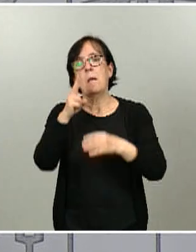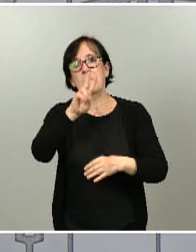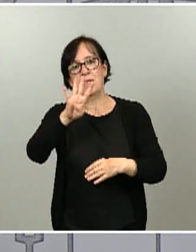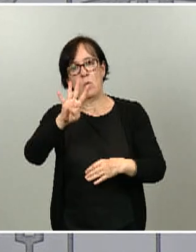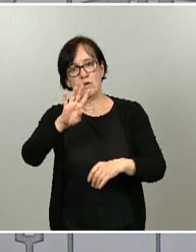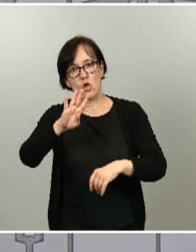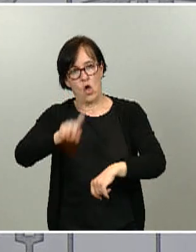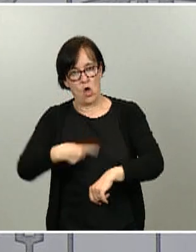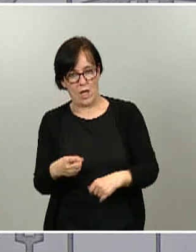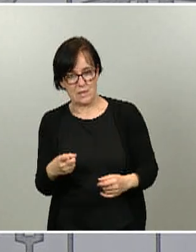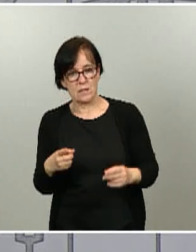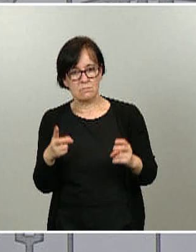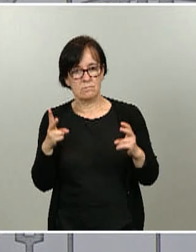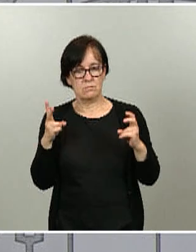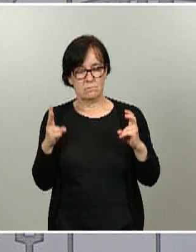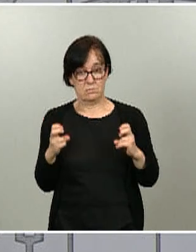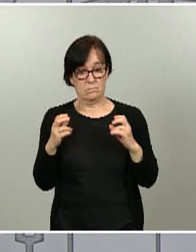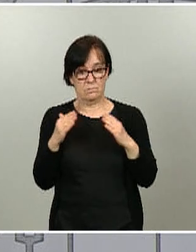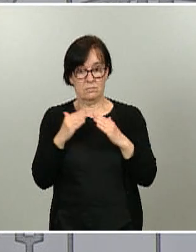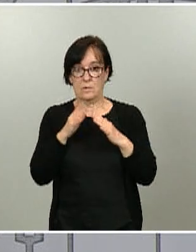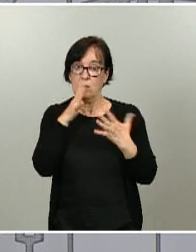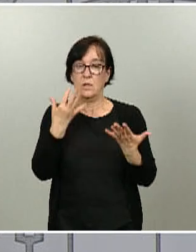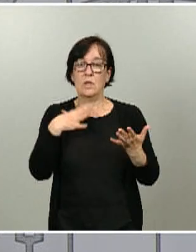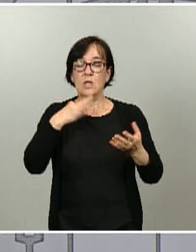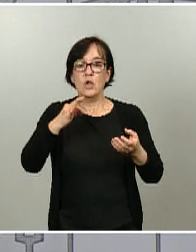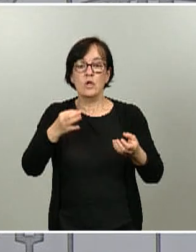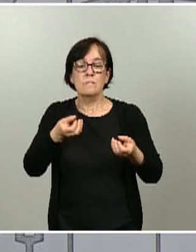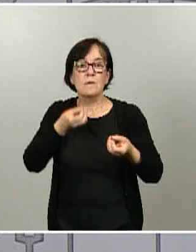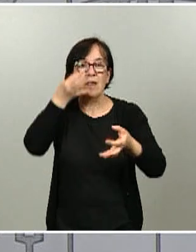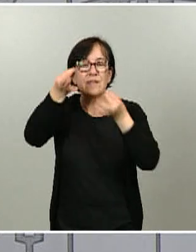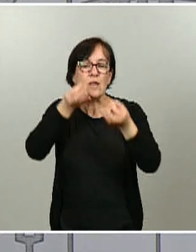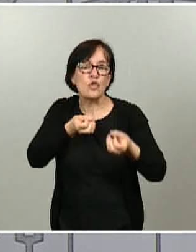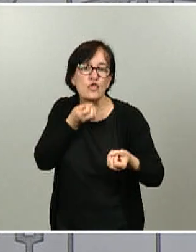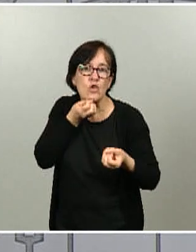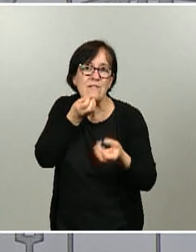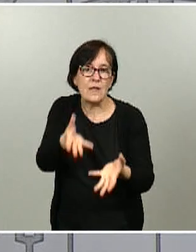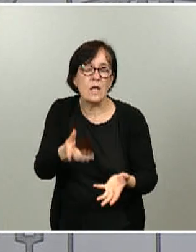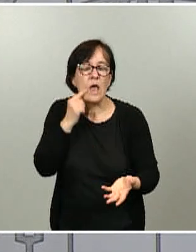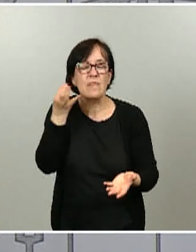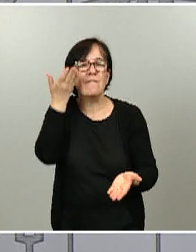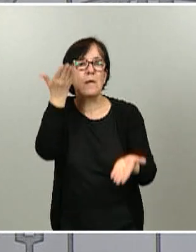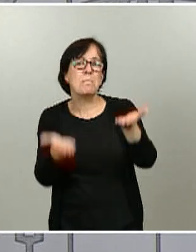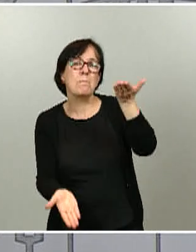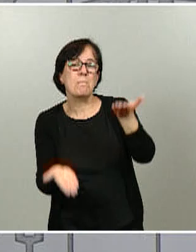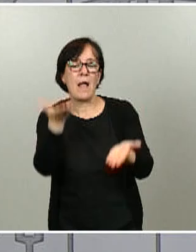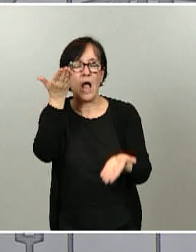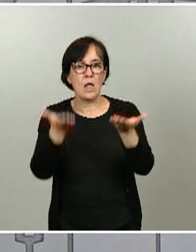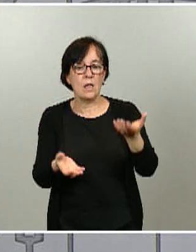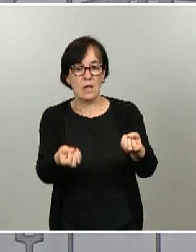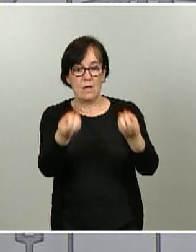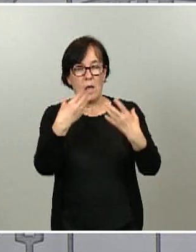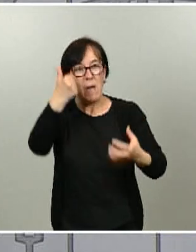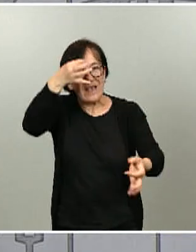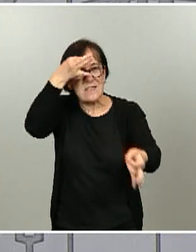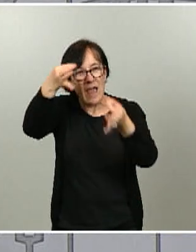que los datos de notificación se tienen que valorar ahora que tenemos información mucho más detallada, con un